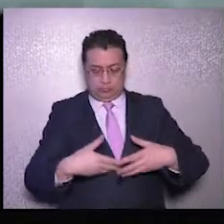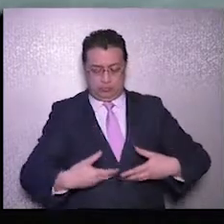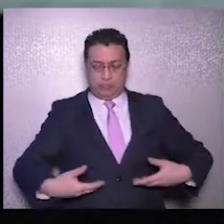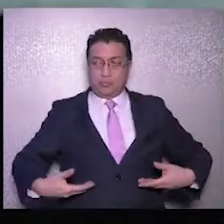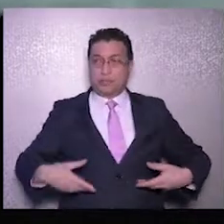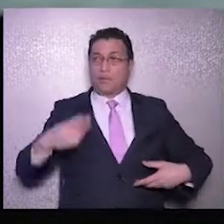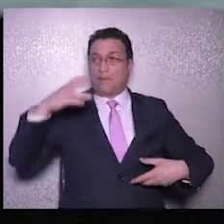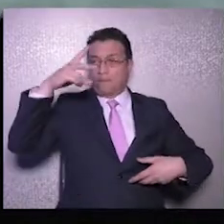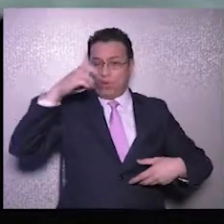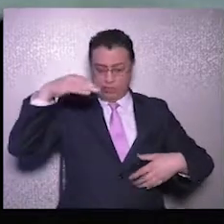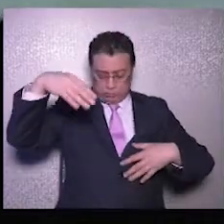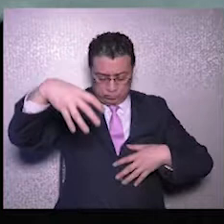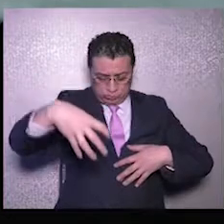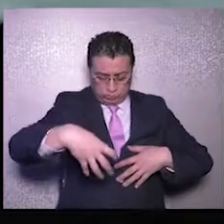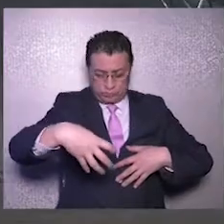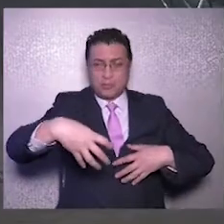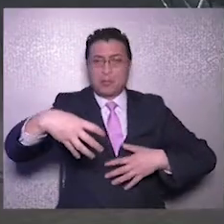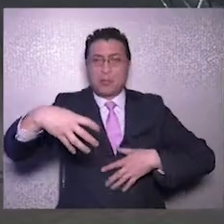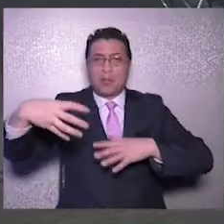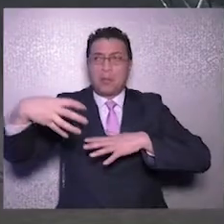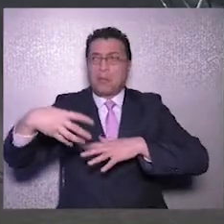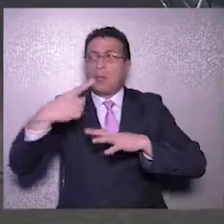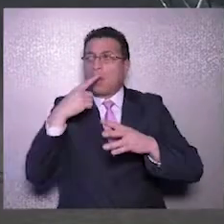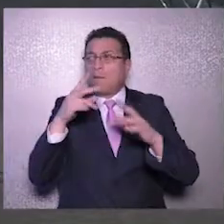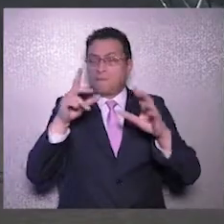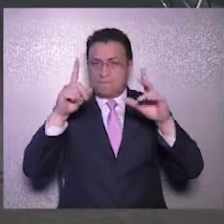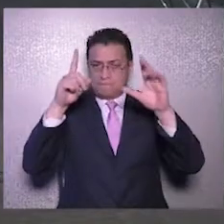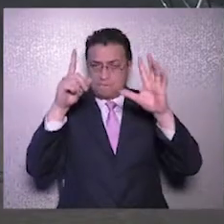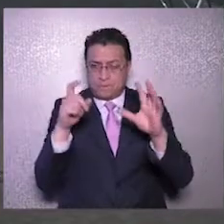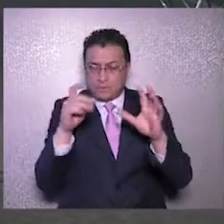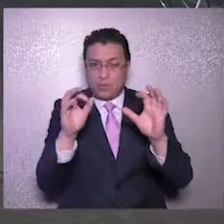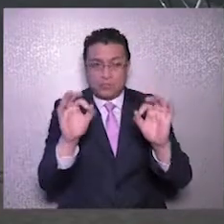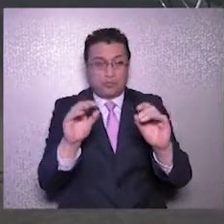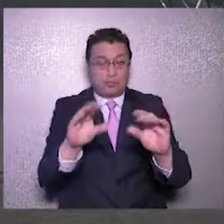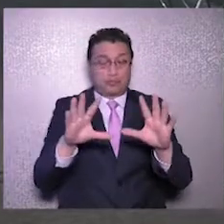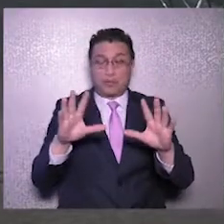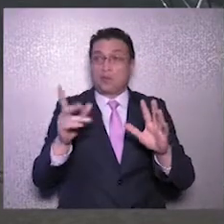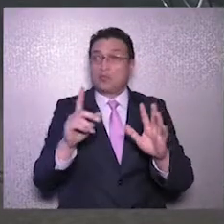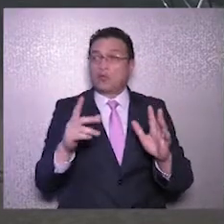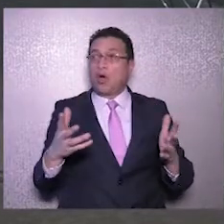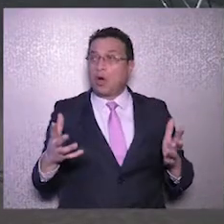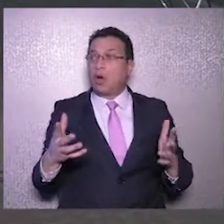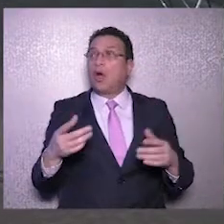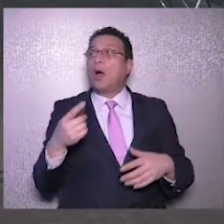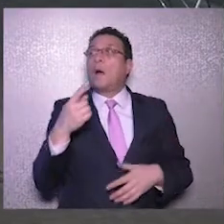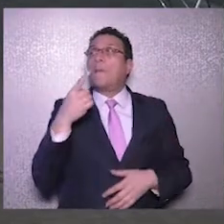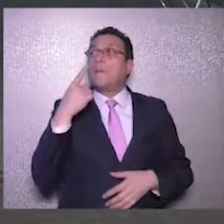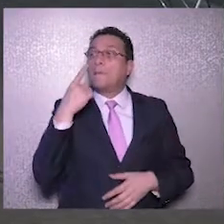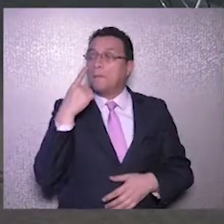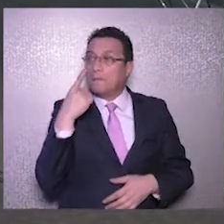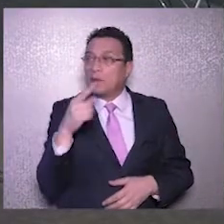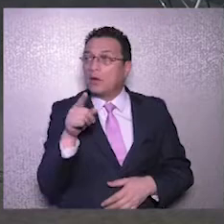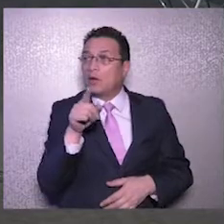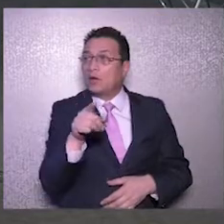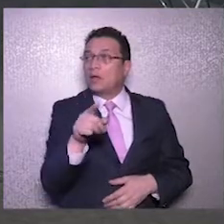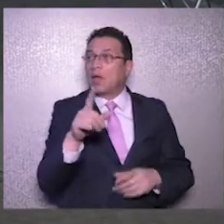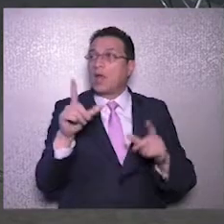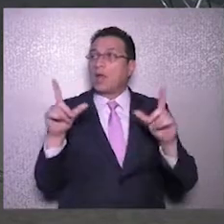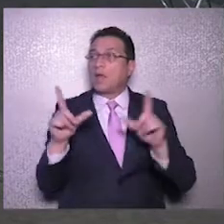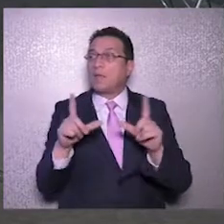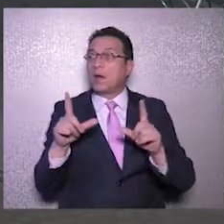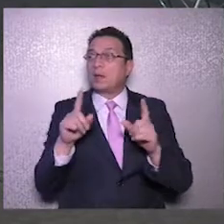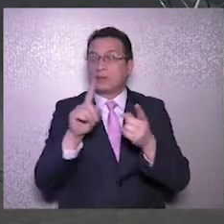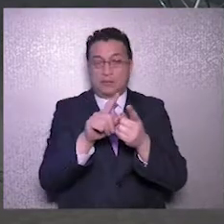foto como desde arriba. O sea, no es una imagen muy evidente. Y aunque ustedes no lo crean, esa imagen uno puede